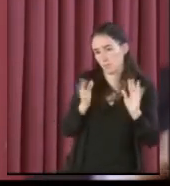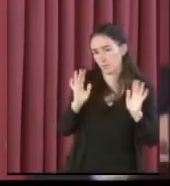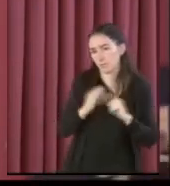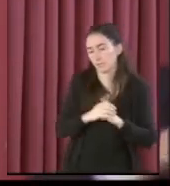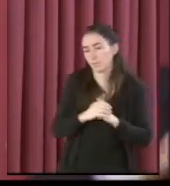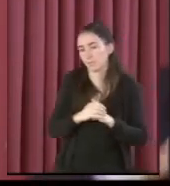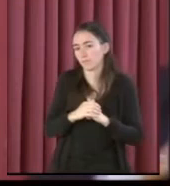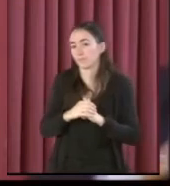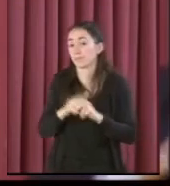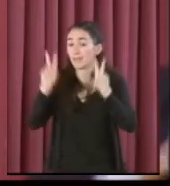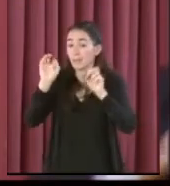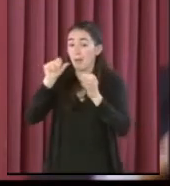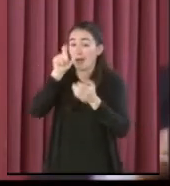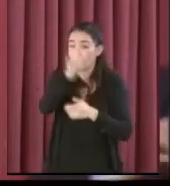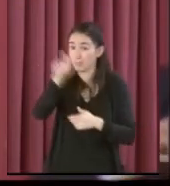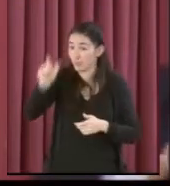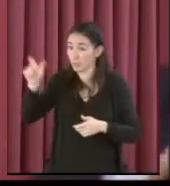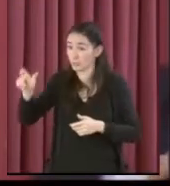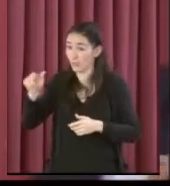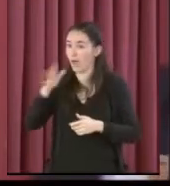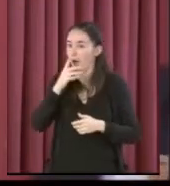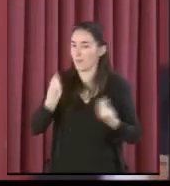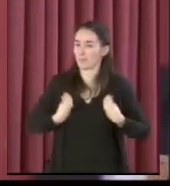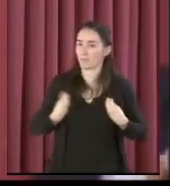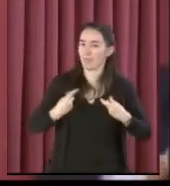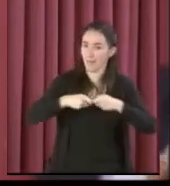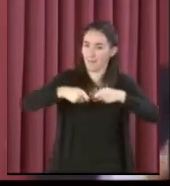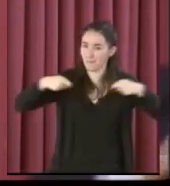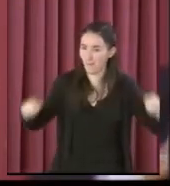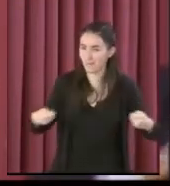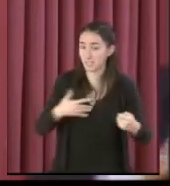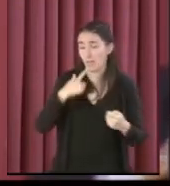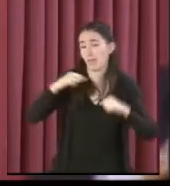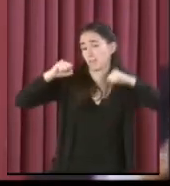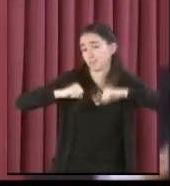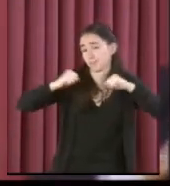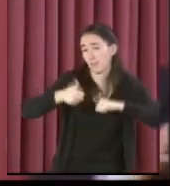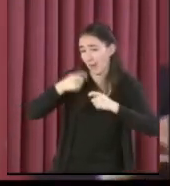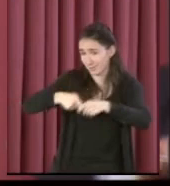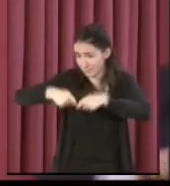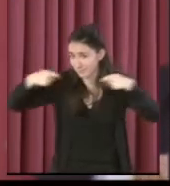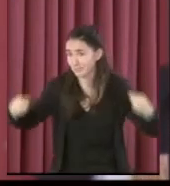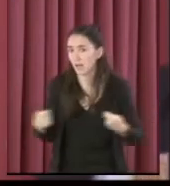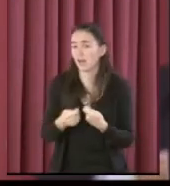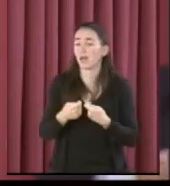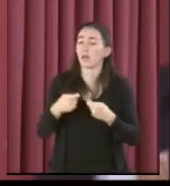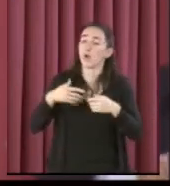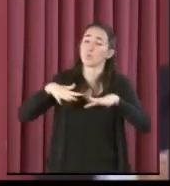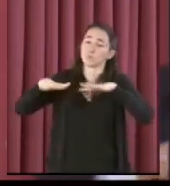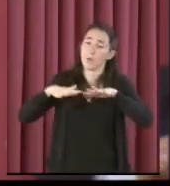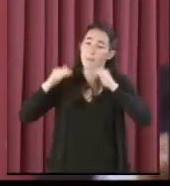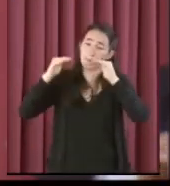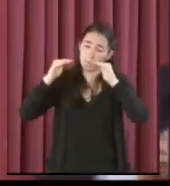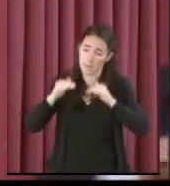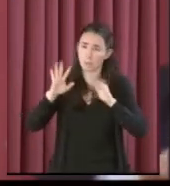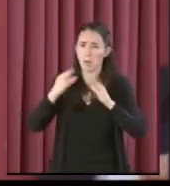los logroñeses vamos a ser más longevos, más viejos, más móviles, menos fecundos y más urbanos. En este